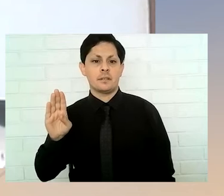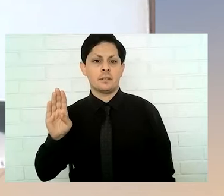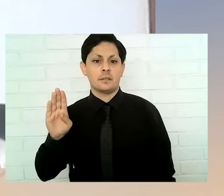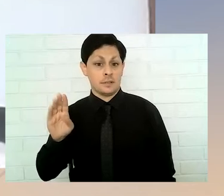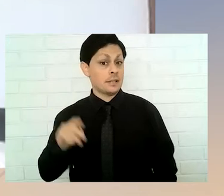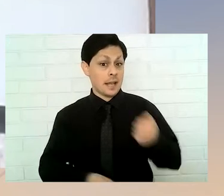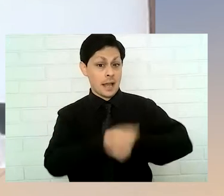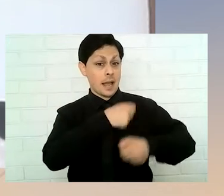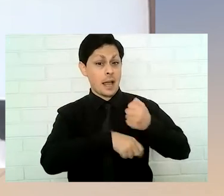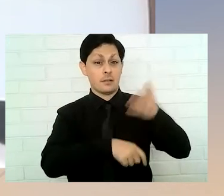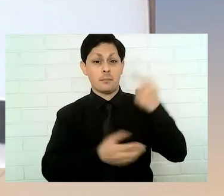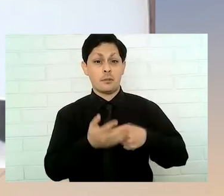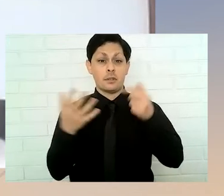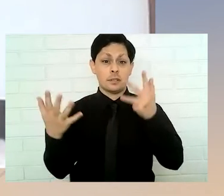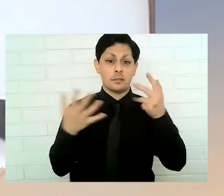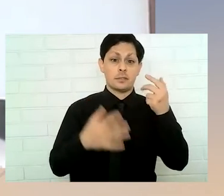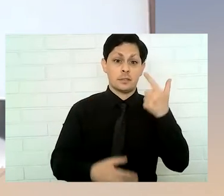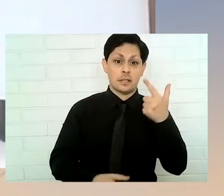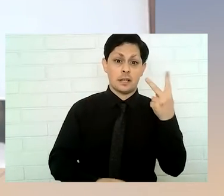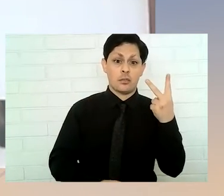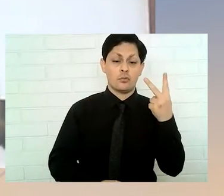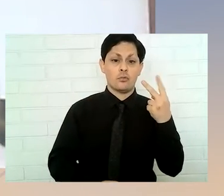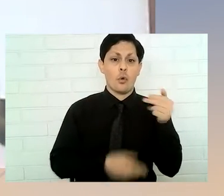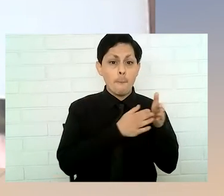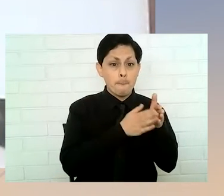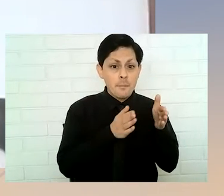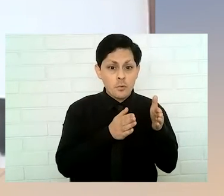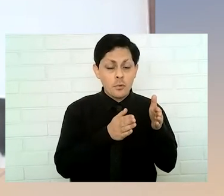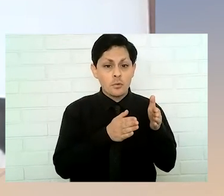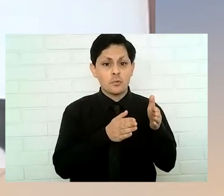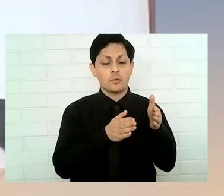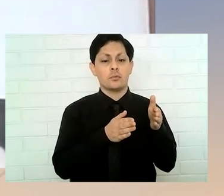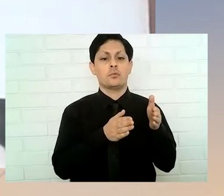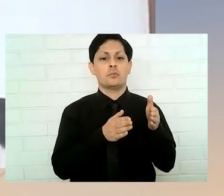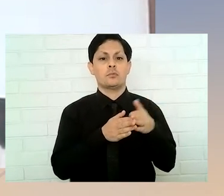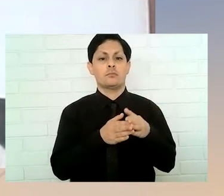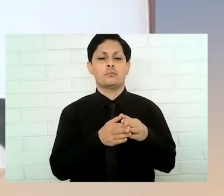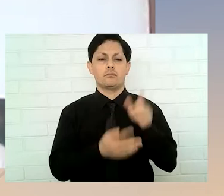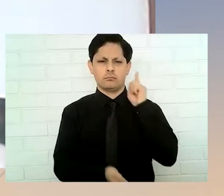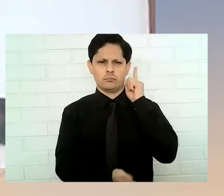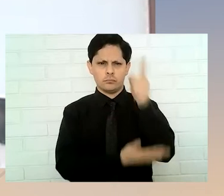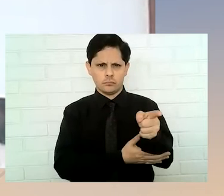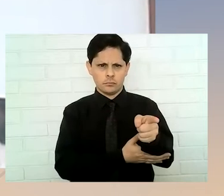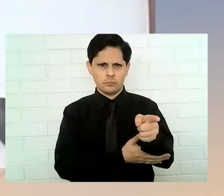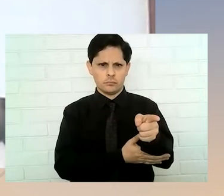72, previo al golpe militar. Post dictadura, en el año